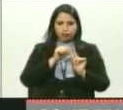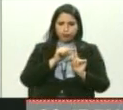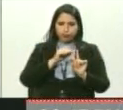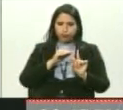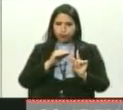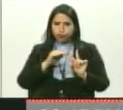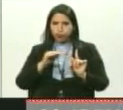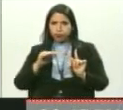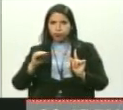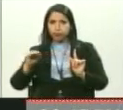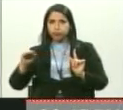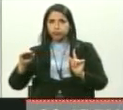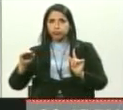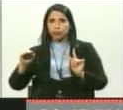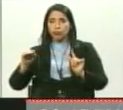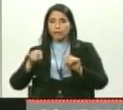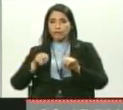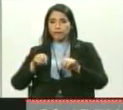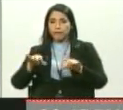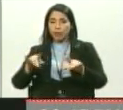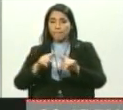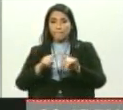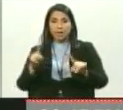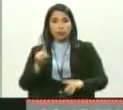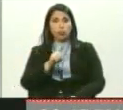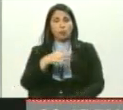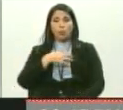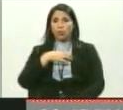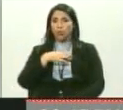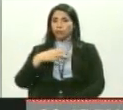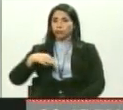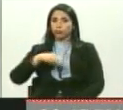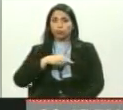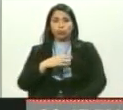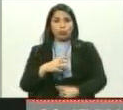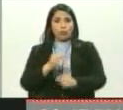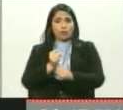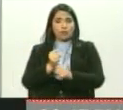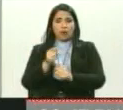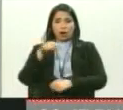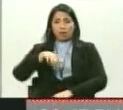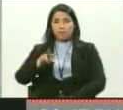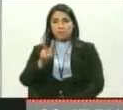de contagio, pero no podemos nosotros confiarnos